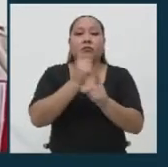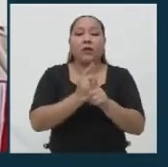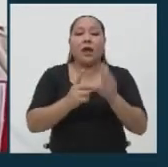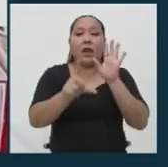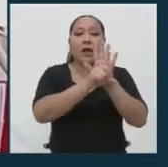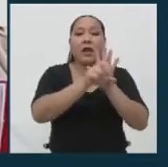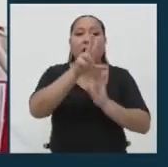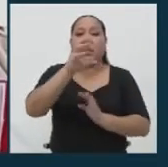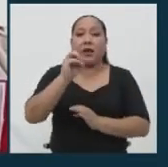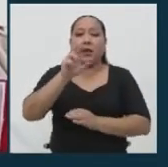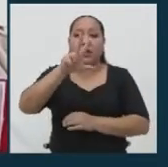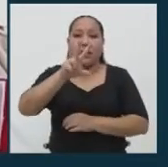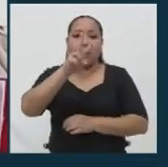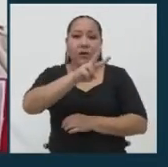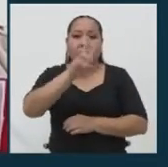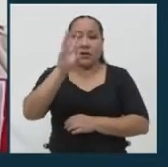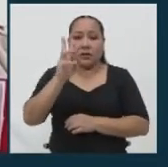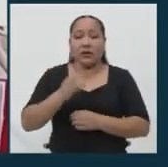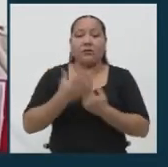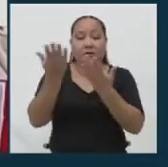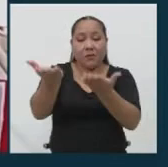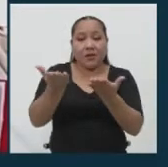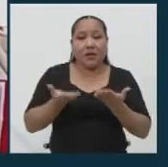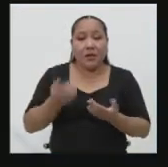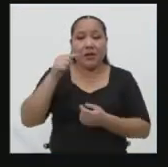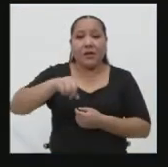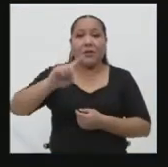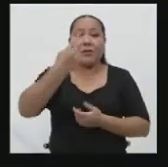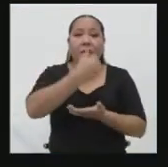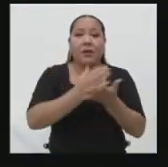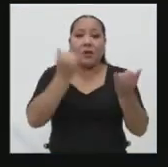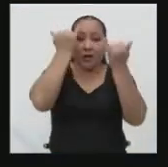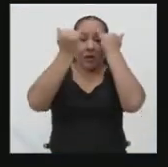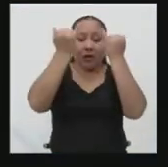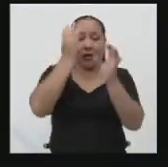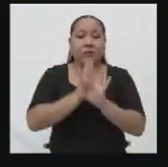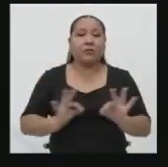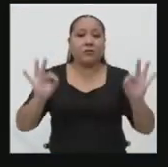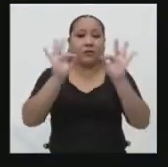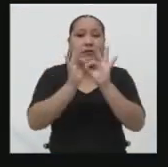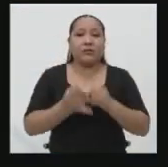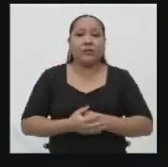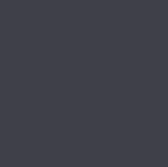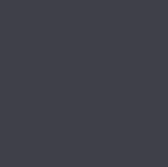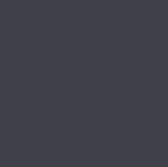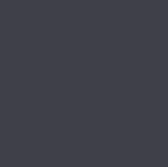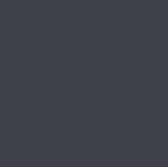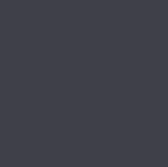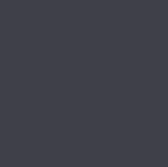ley 3326. Así que bienvenidos, nuestro primer segmento es la propuesta bandera.